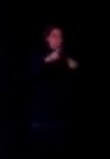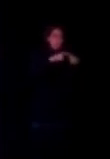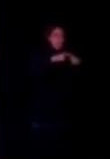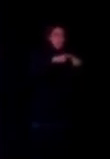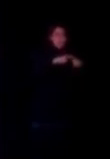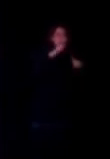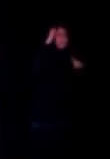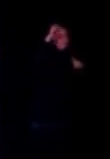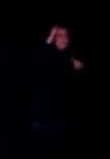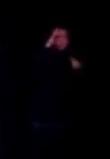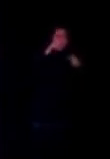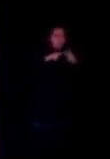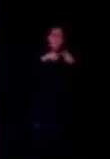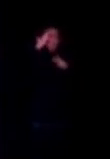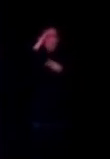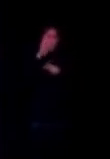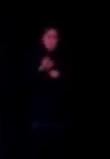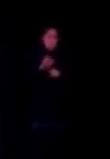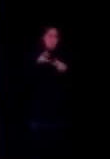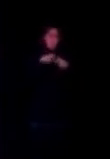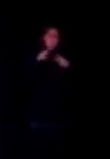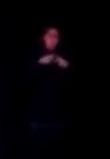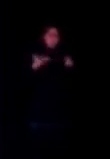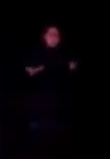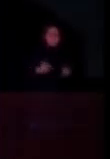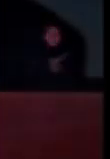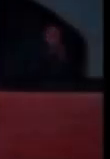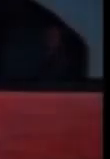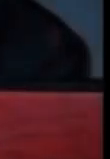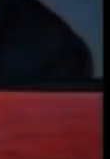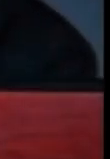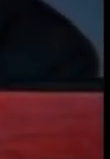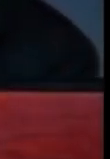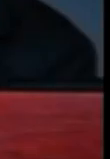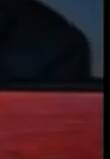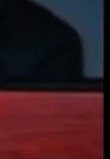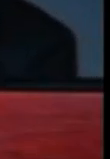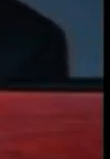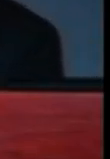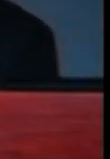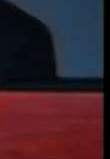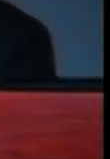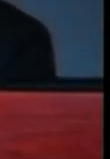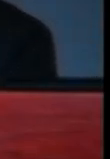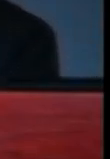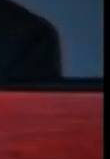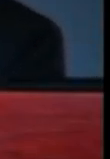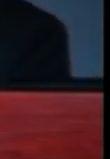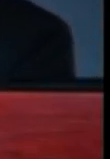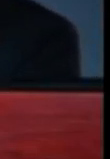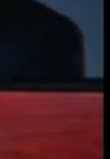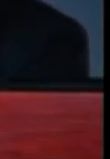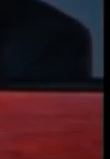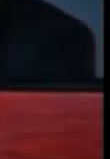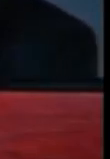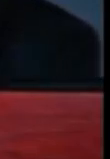también eso implica que en la potenciación, el empoderamiento de los profesionales, de las profesionales,